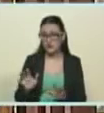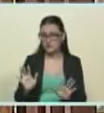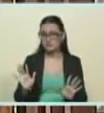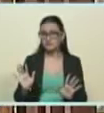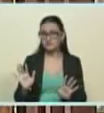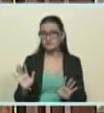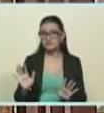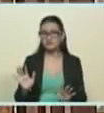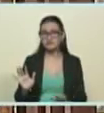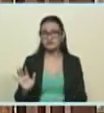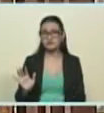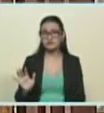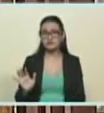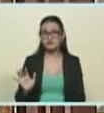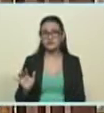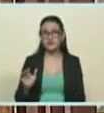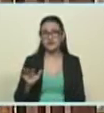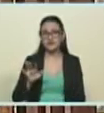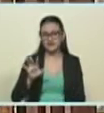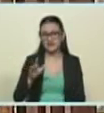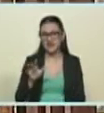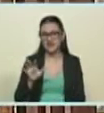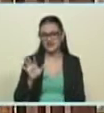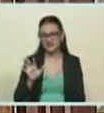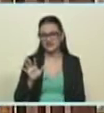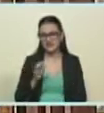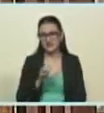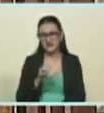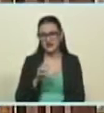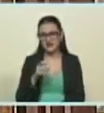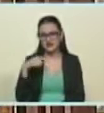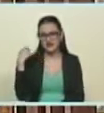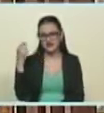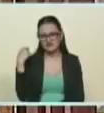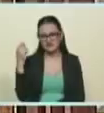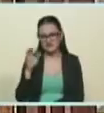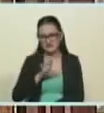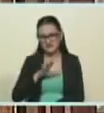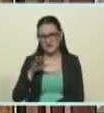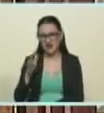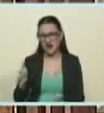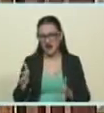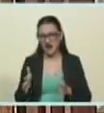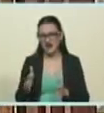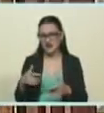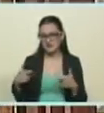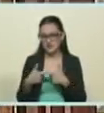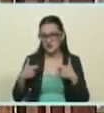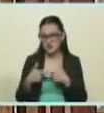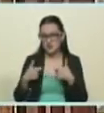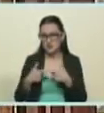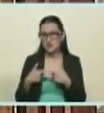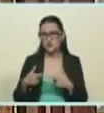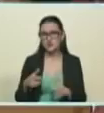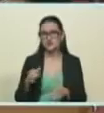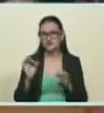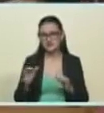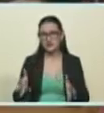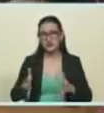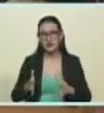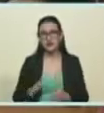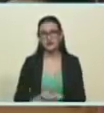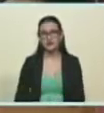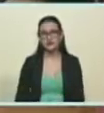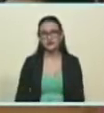nosotros. Nos daban 5. Bueno, ganarán las 5 del llano, si acaso. Las estamos peleando. La